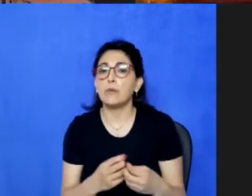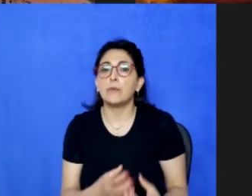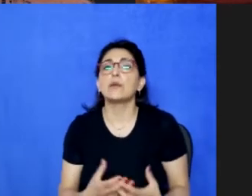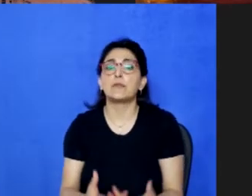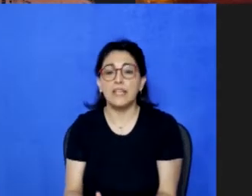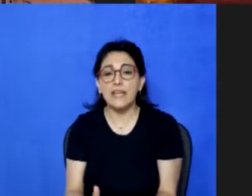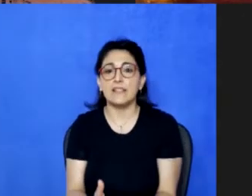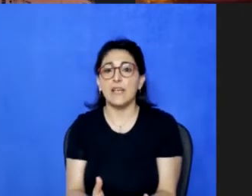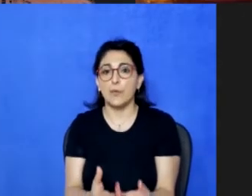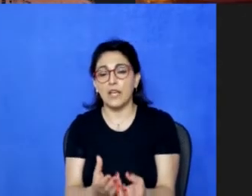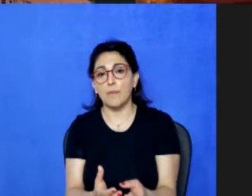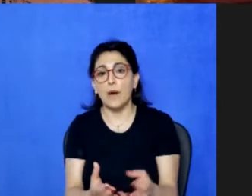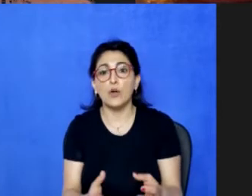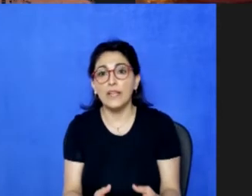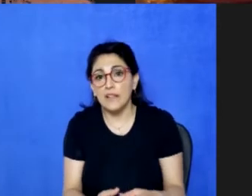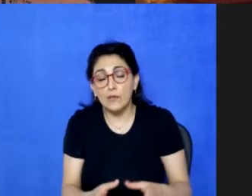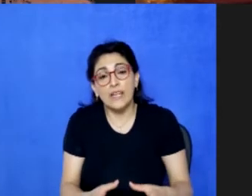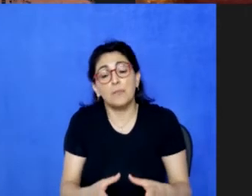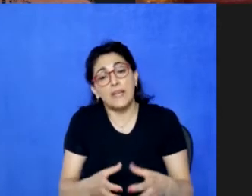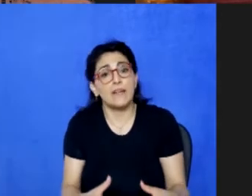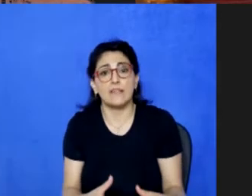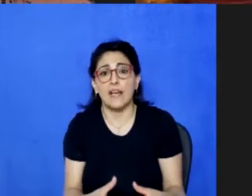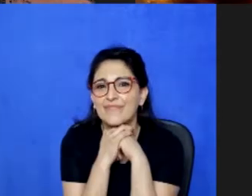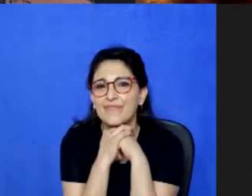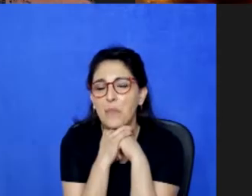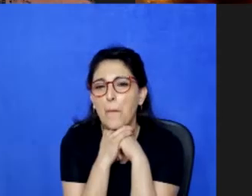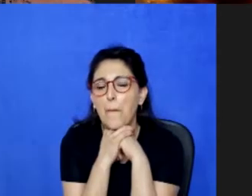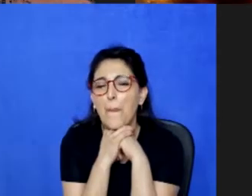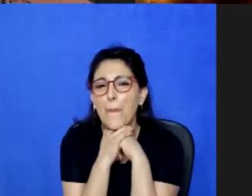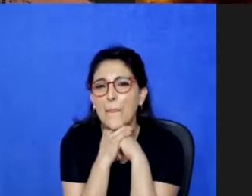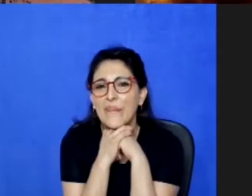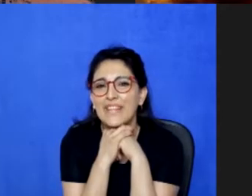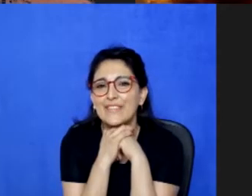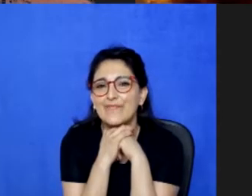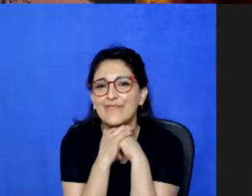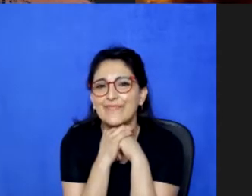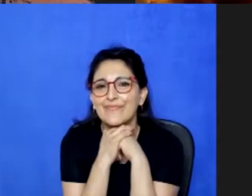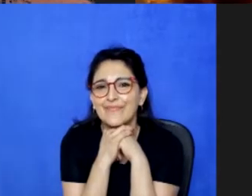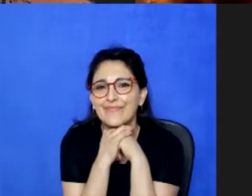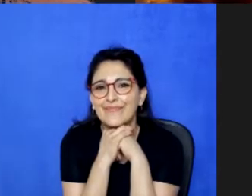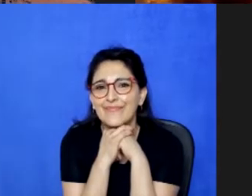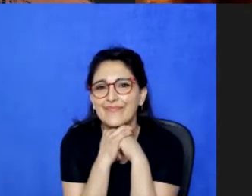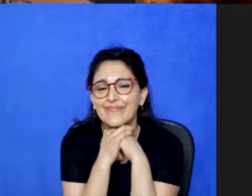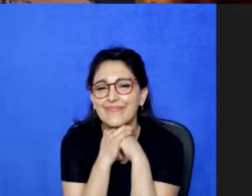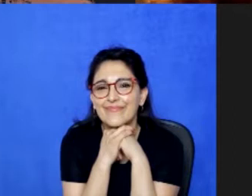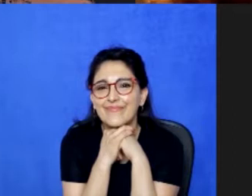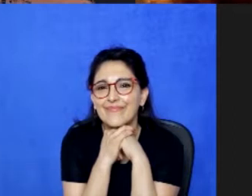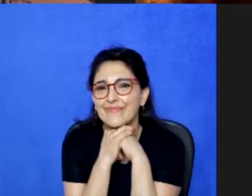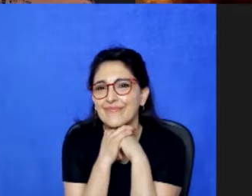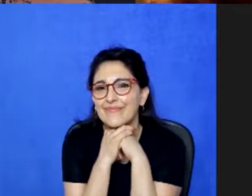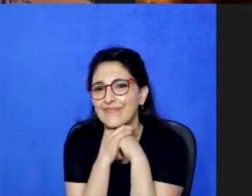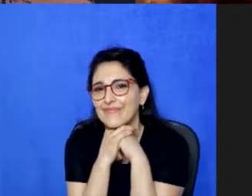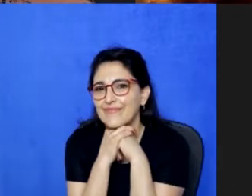a vivir una experiencia, porque Mauro Eat era una experiencia. Me parece que el contexto de